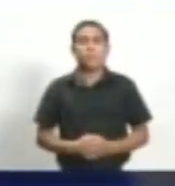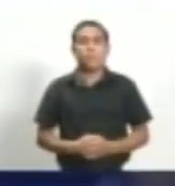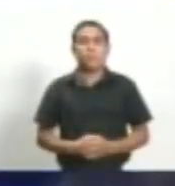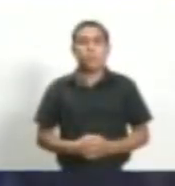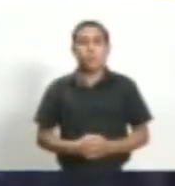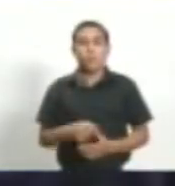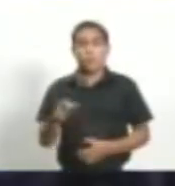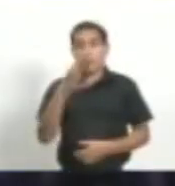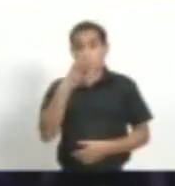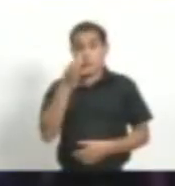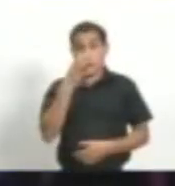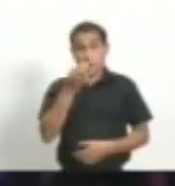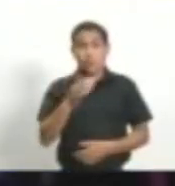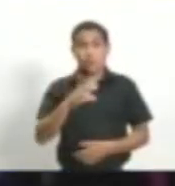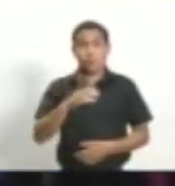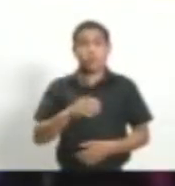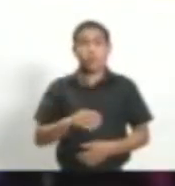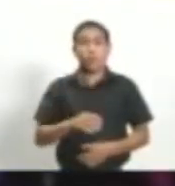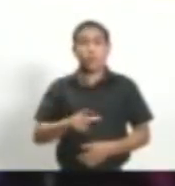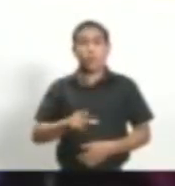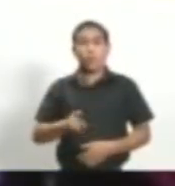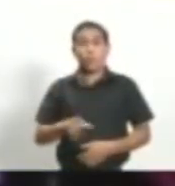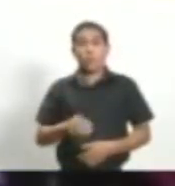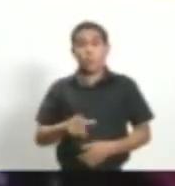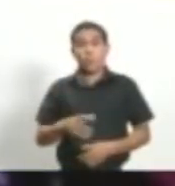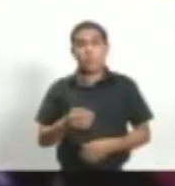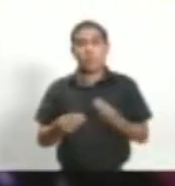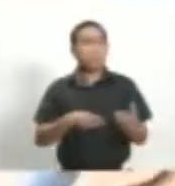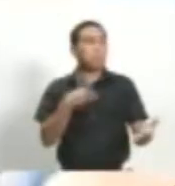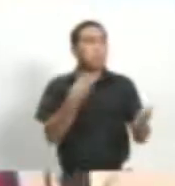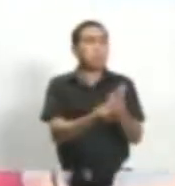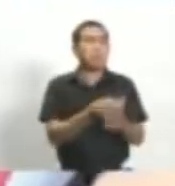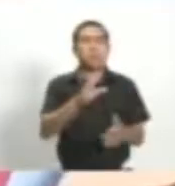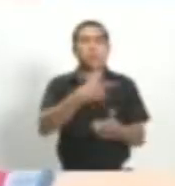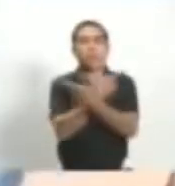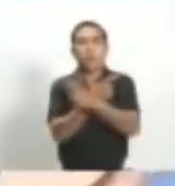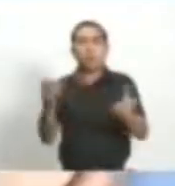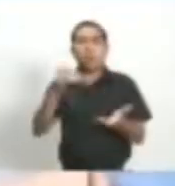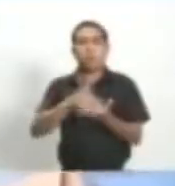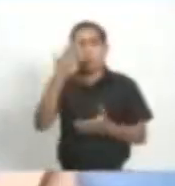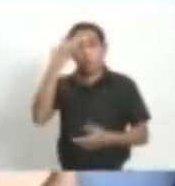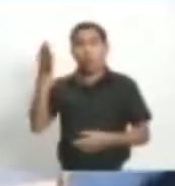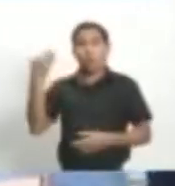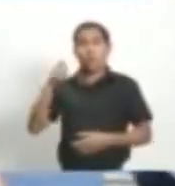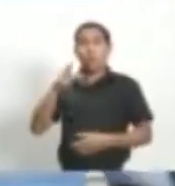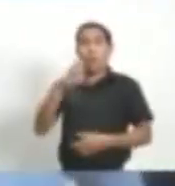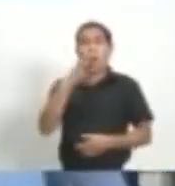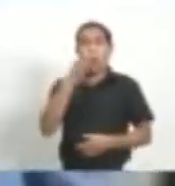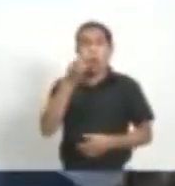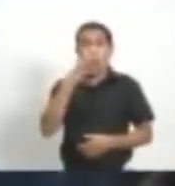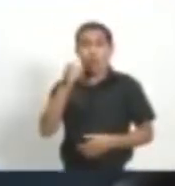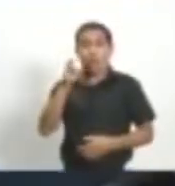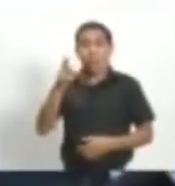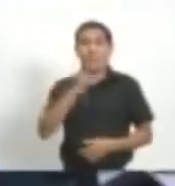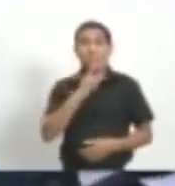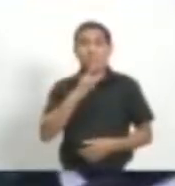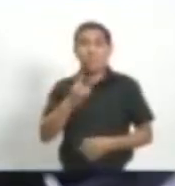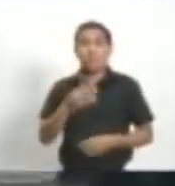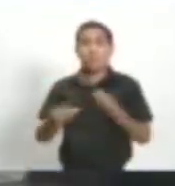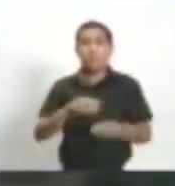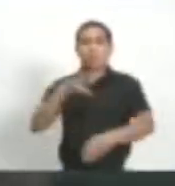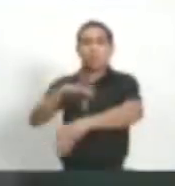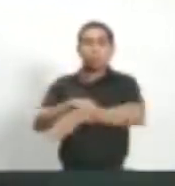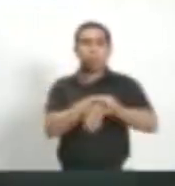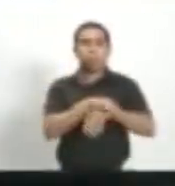El cantante mexicano Luis Miguel pagó una fianza y quedó en libertad poco después de ser arrestado en Los Ángeles, en donde era requerido en un caso presentado